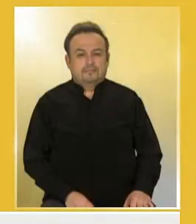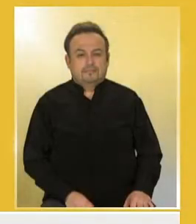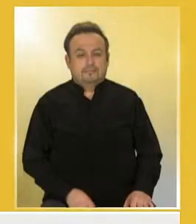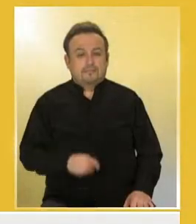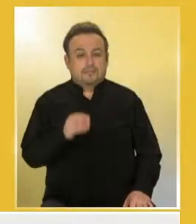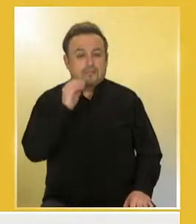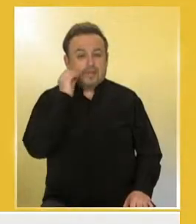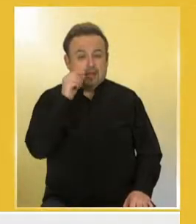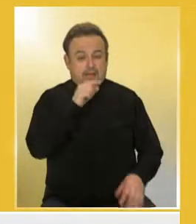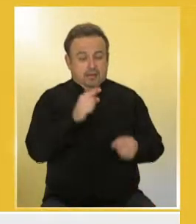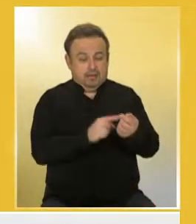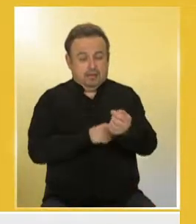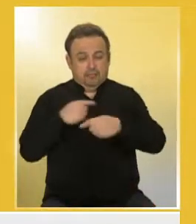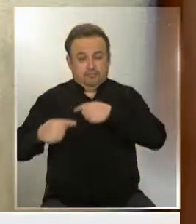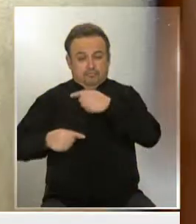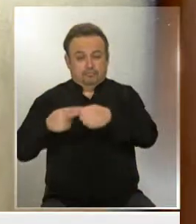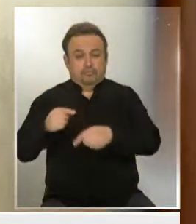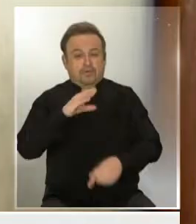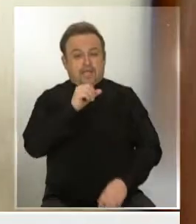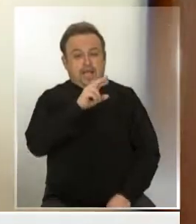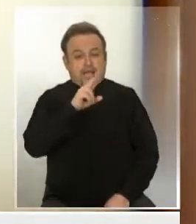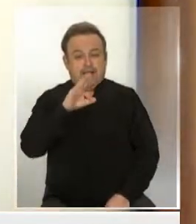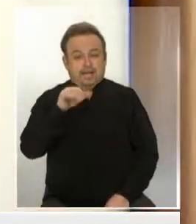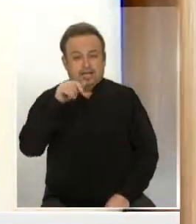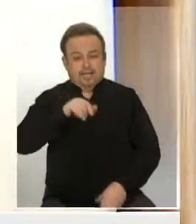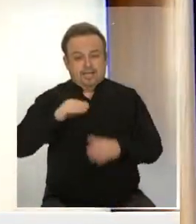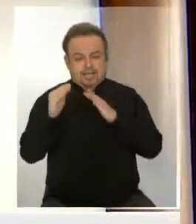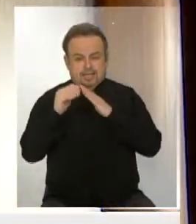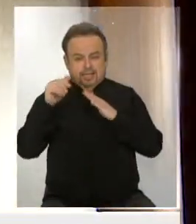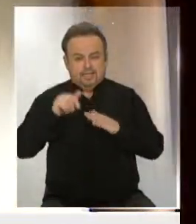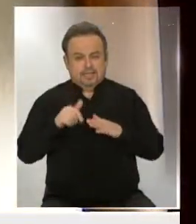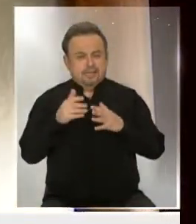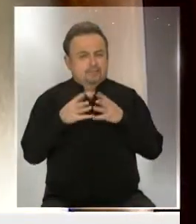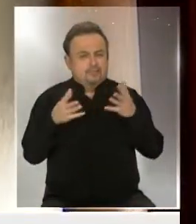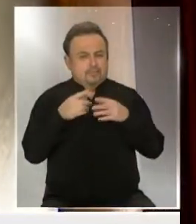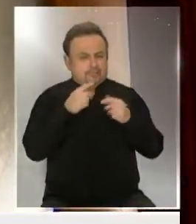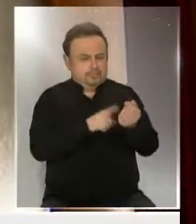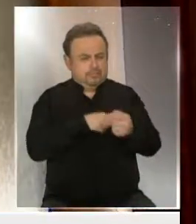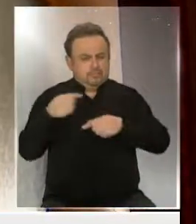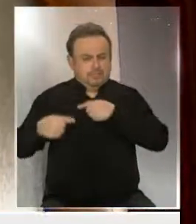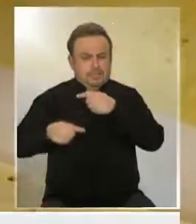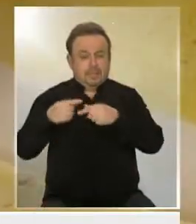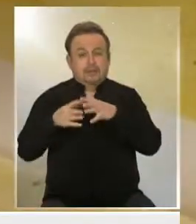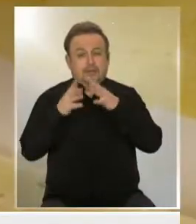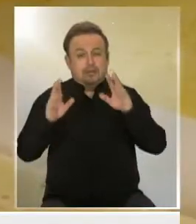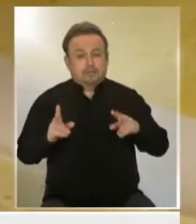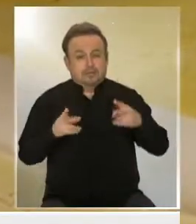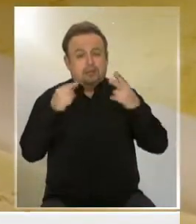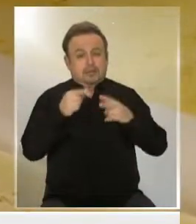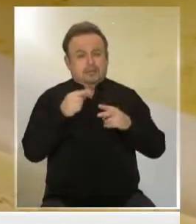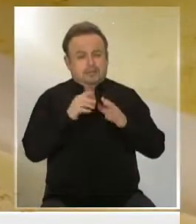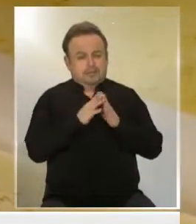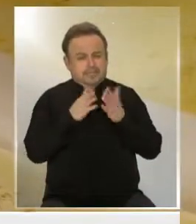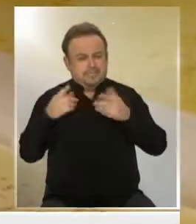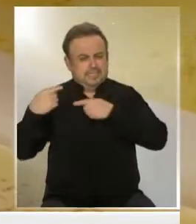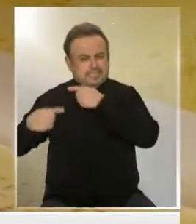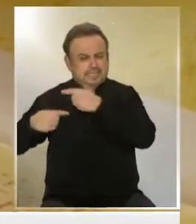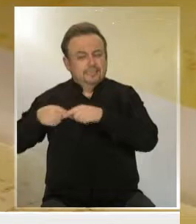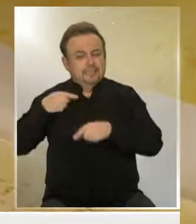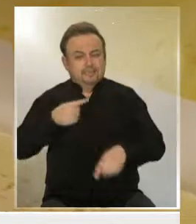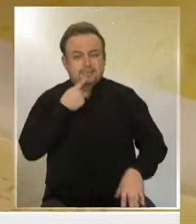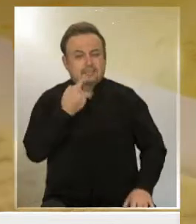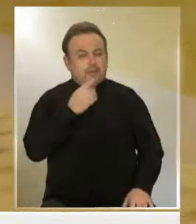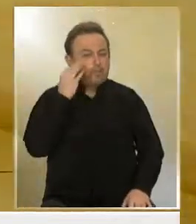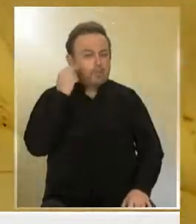El abolengo de los Carrera se respira en cada rincón de esta casa. Varias generaciones han sobrevivido a la leyenda, esa que habla